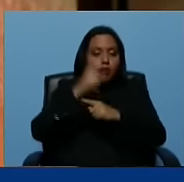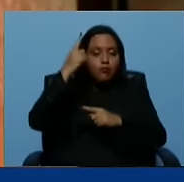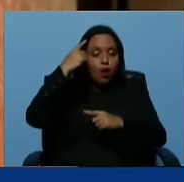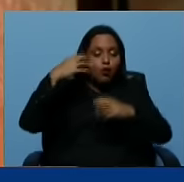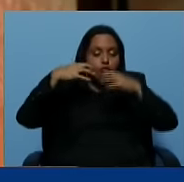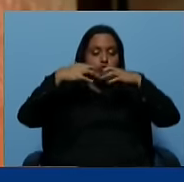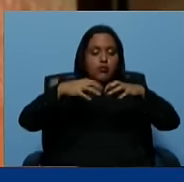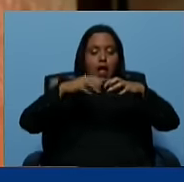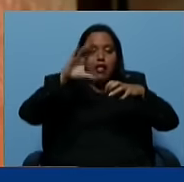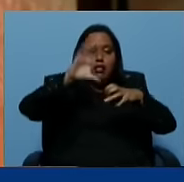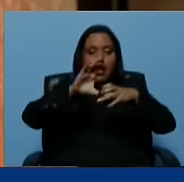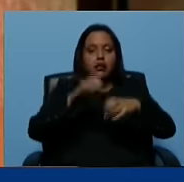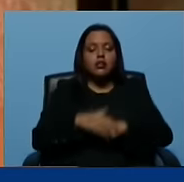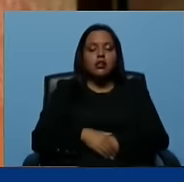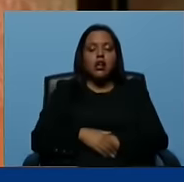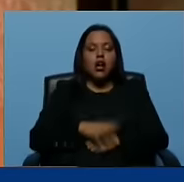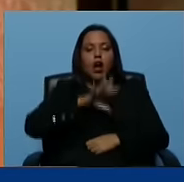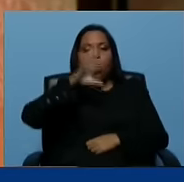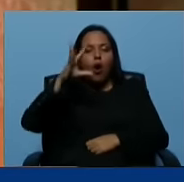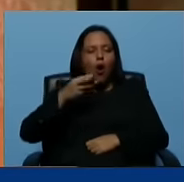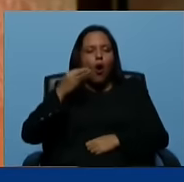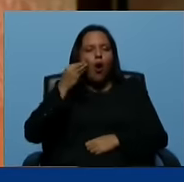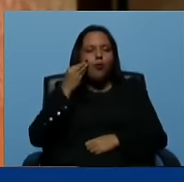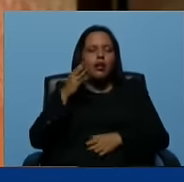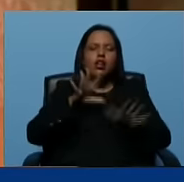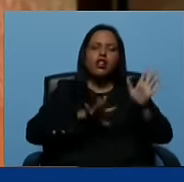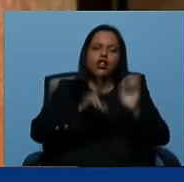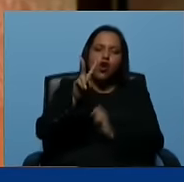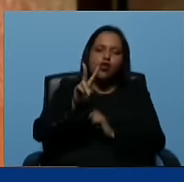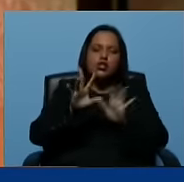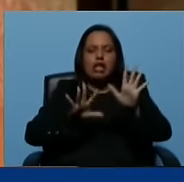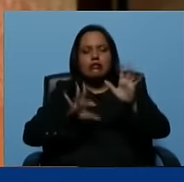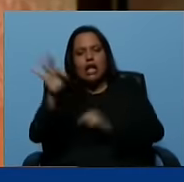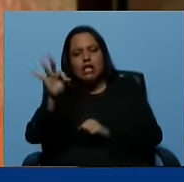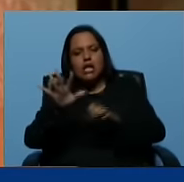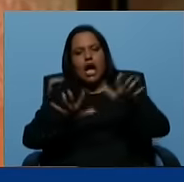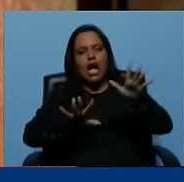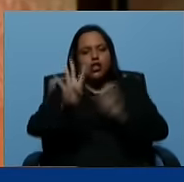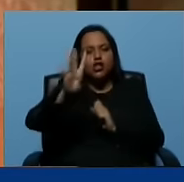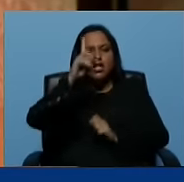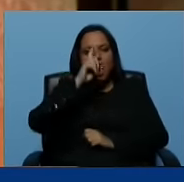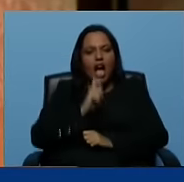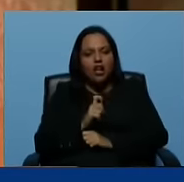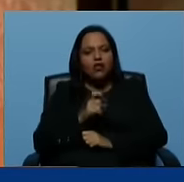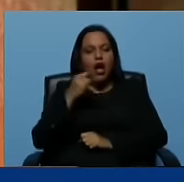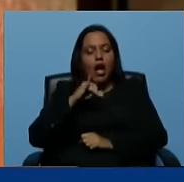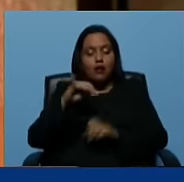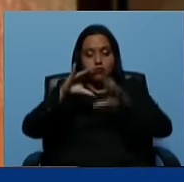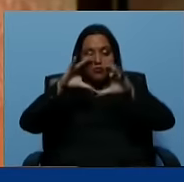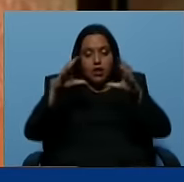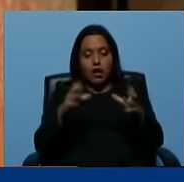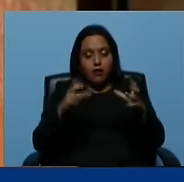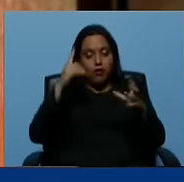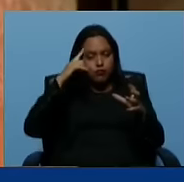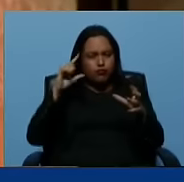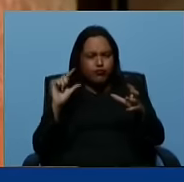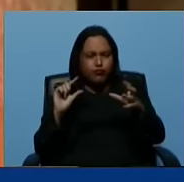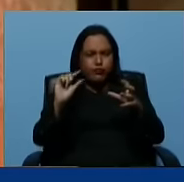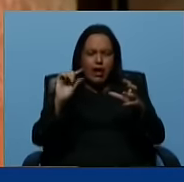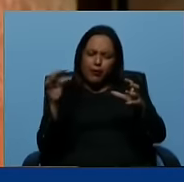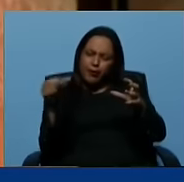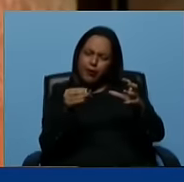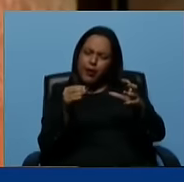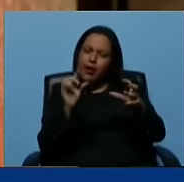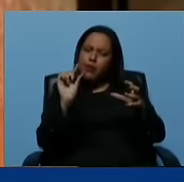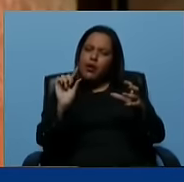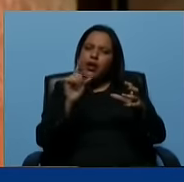un ejemplo, los jóvenes, los adolescentes en la pubertad, 12, 13, 14 años, hay una parte del cerebro que es muy pequeña, pero es muy